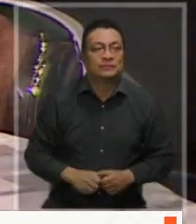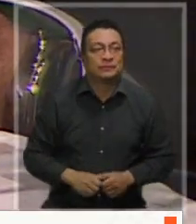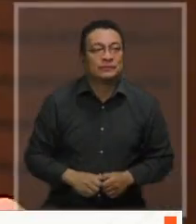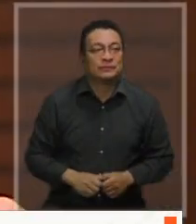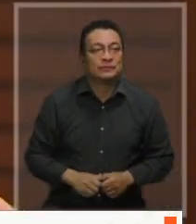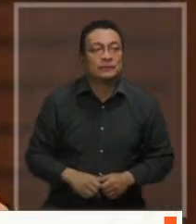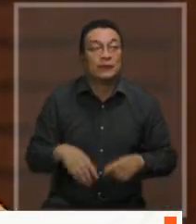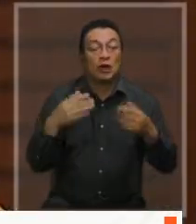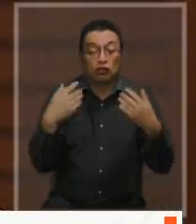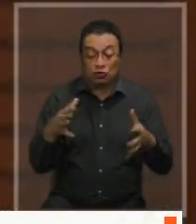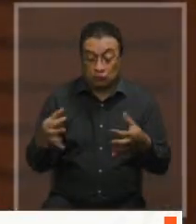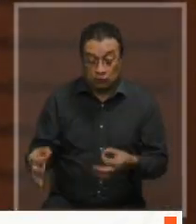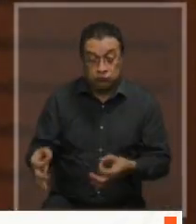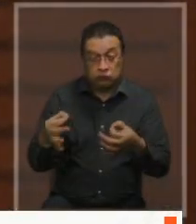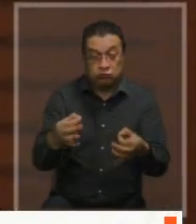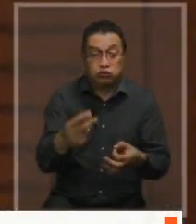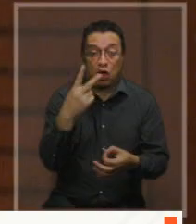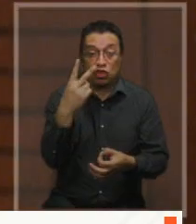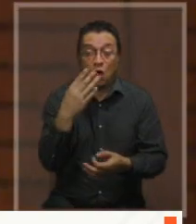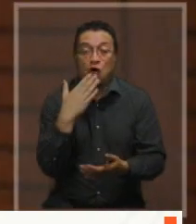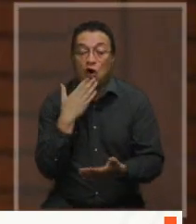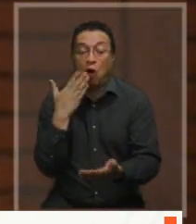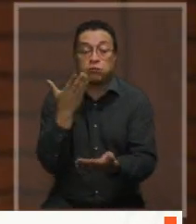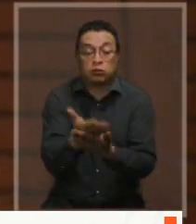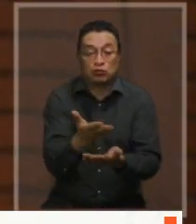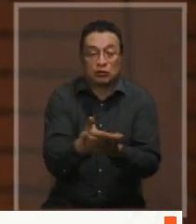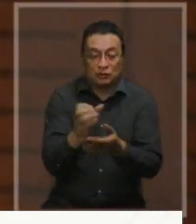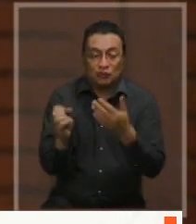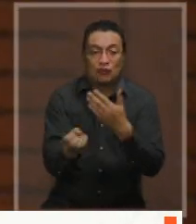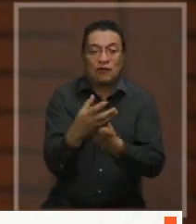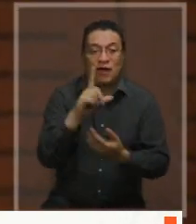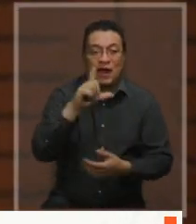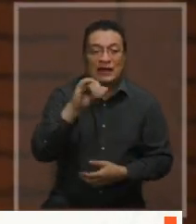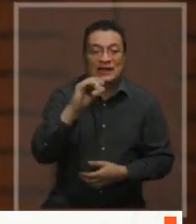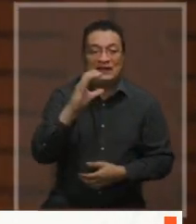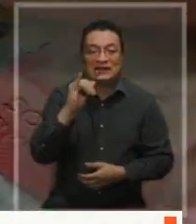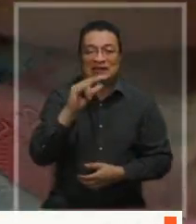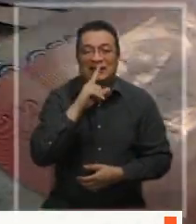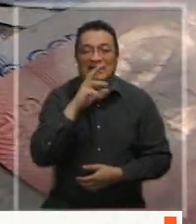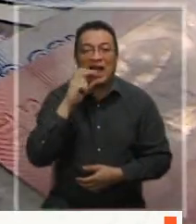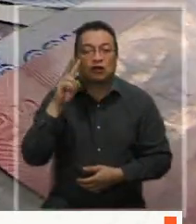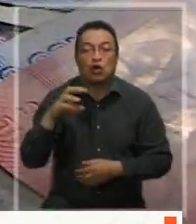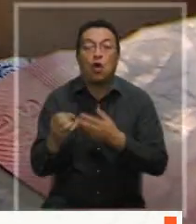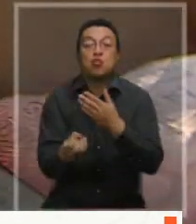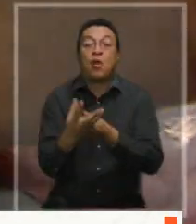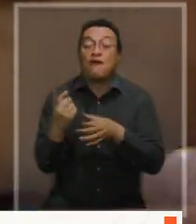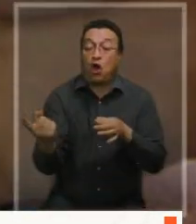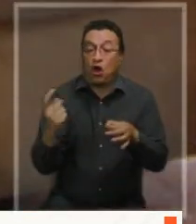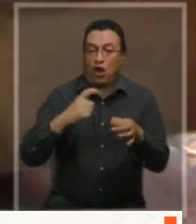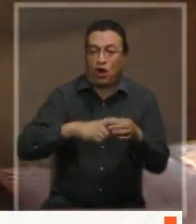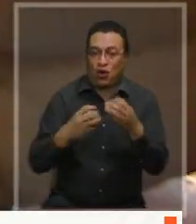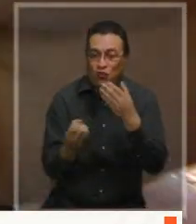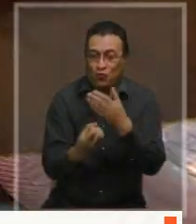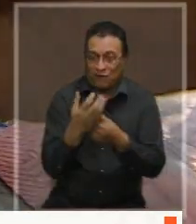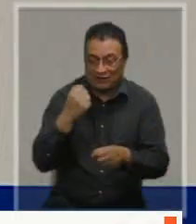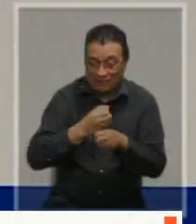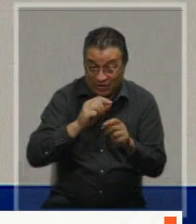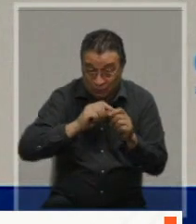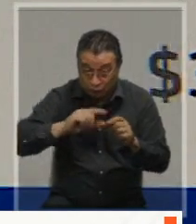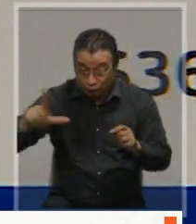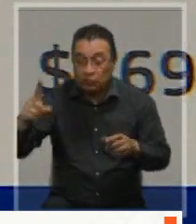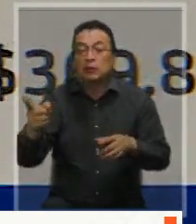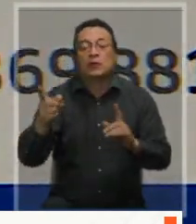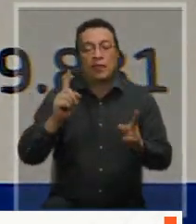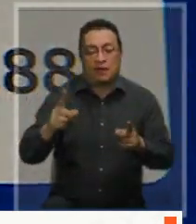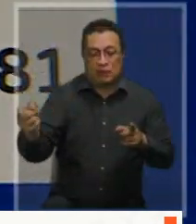Se han presentado dos postulantes a esta nueva licitación de nuevos afiliados. Cada dos años, eso hace la Superintendencia de